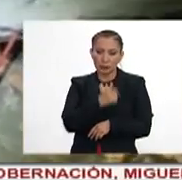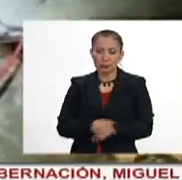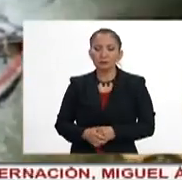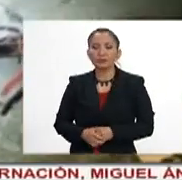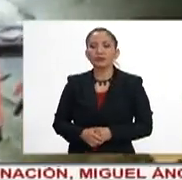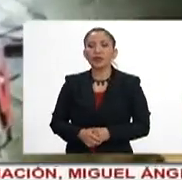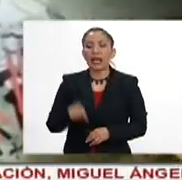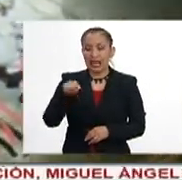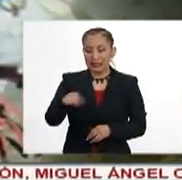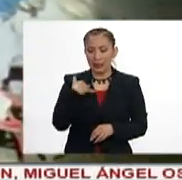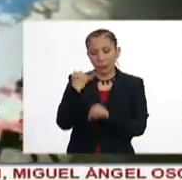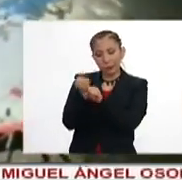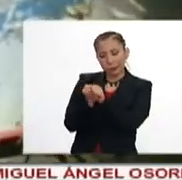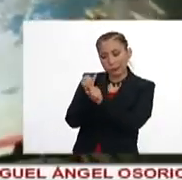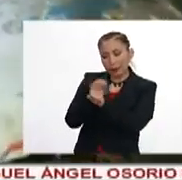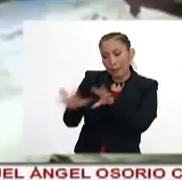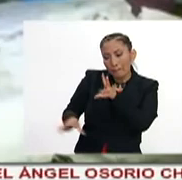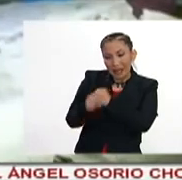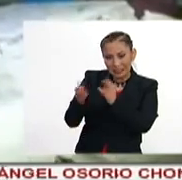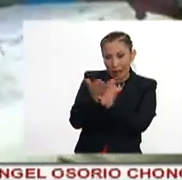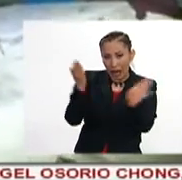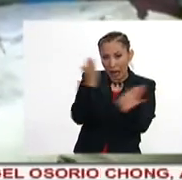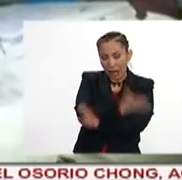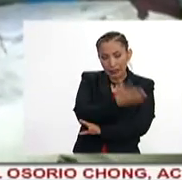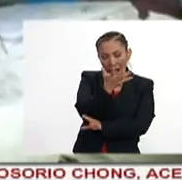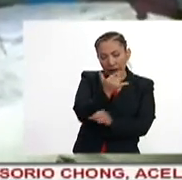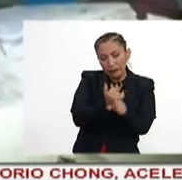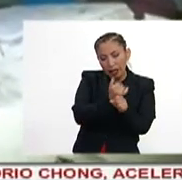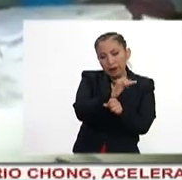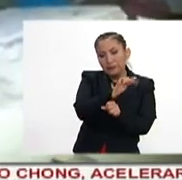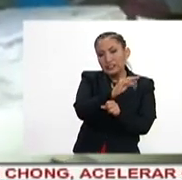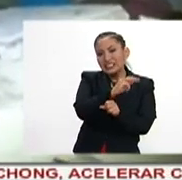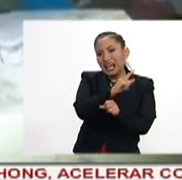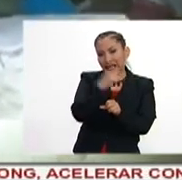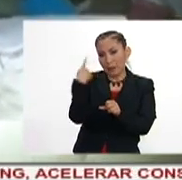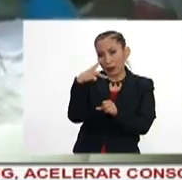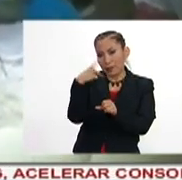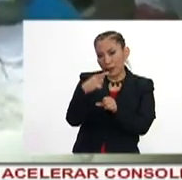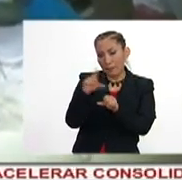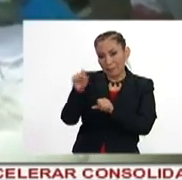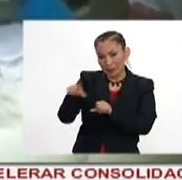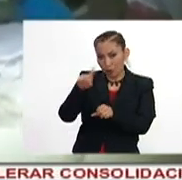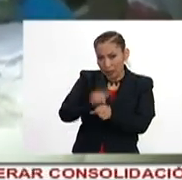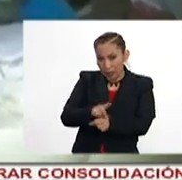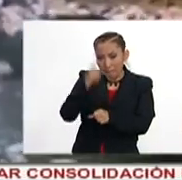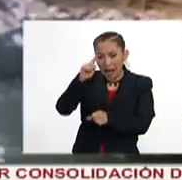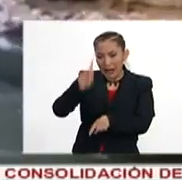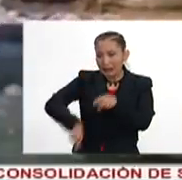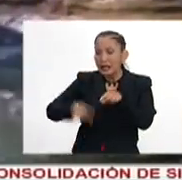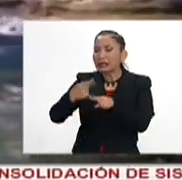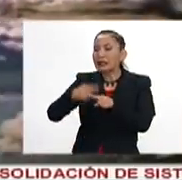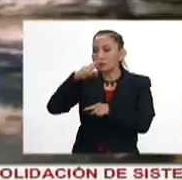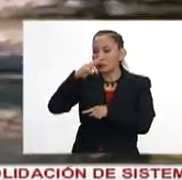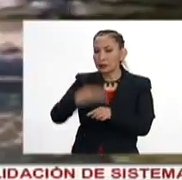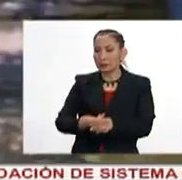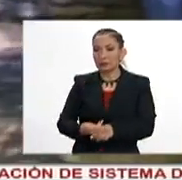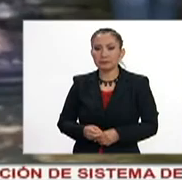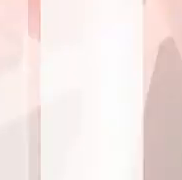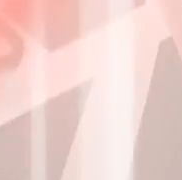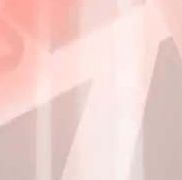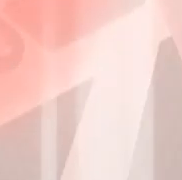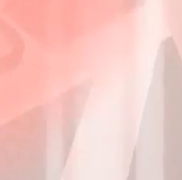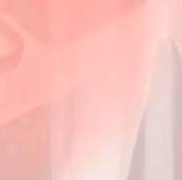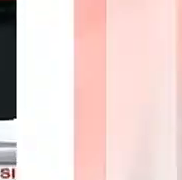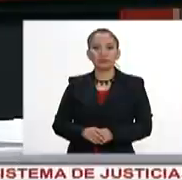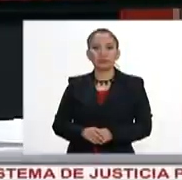edad. Estas indagatorias se sumarán a las que realiza la Fiscalía del Estado desde el día de los hechos para deslindar responsabilidades.